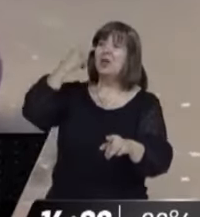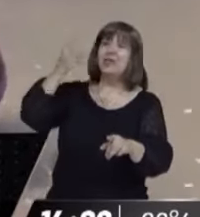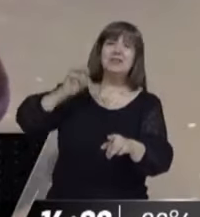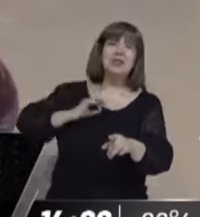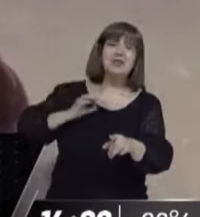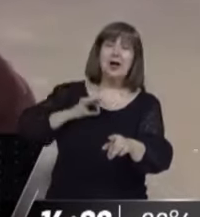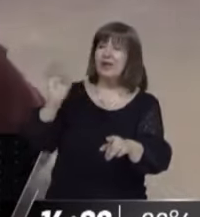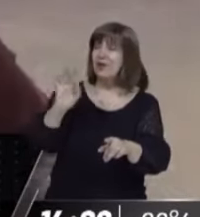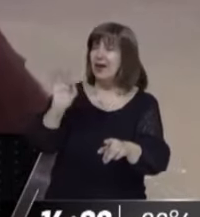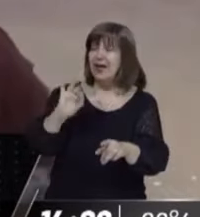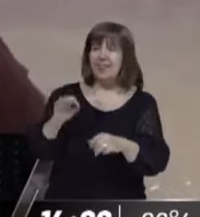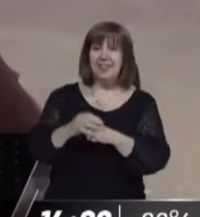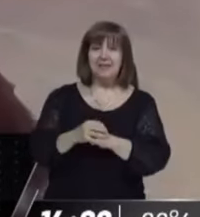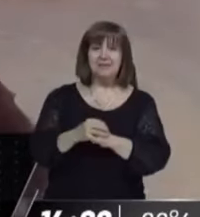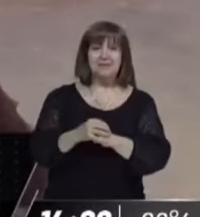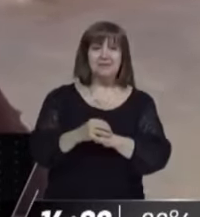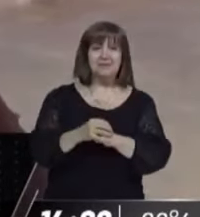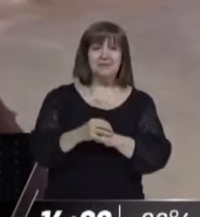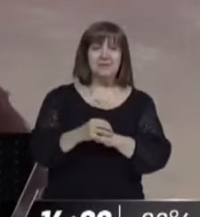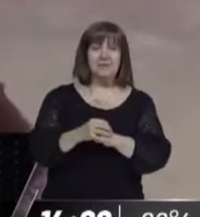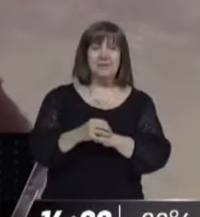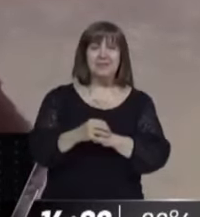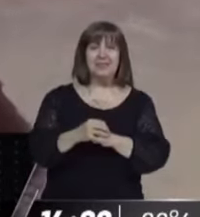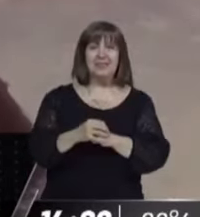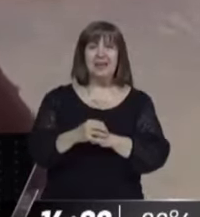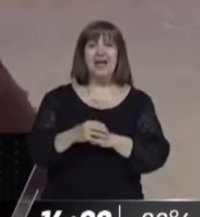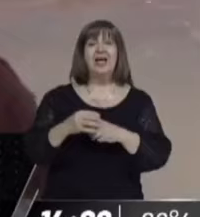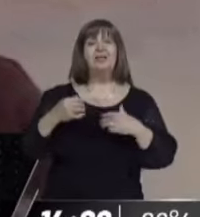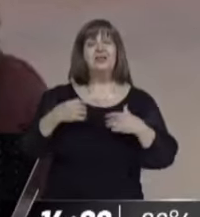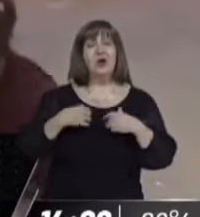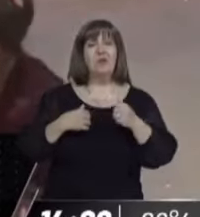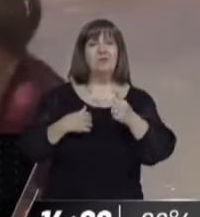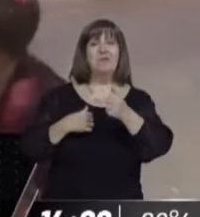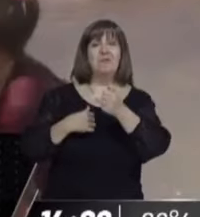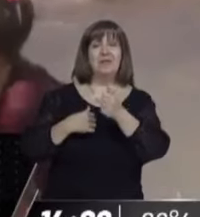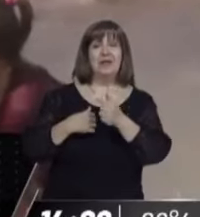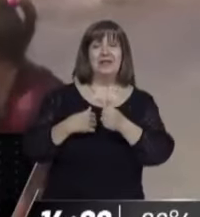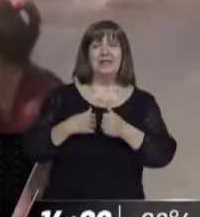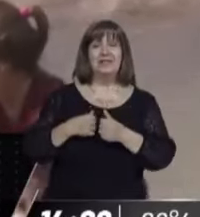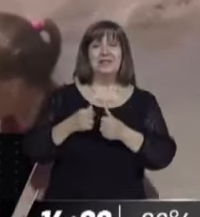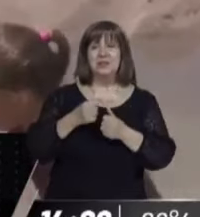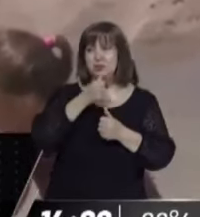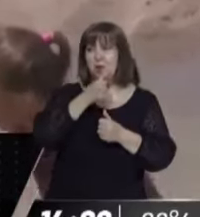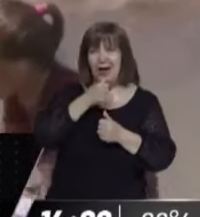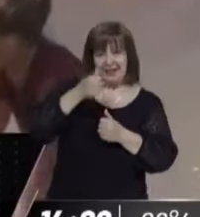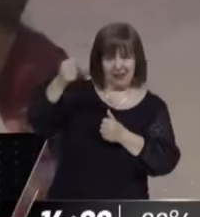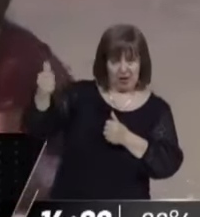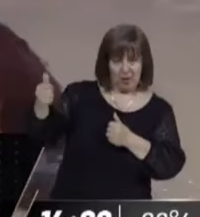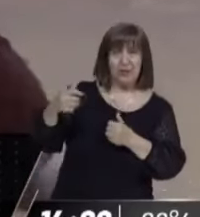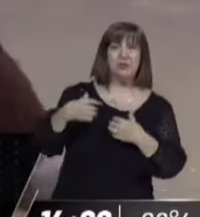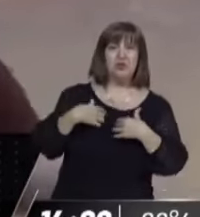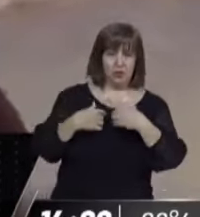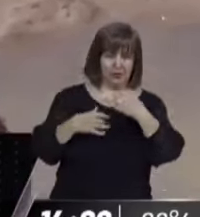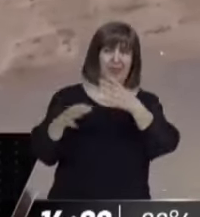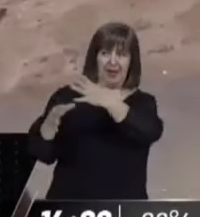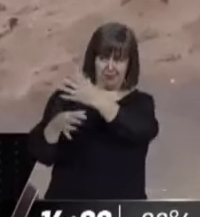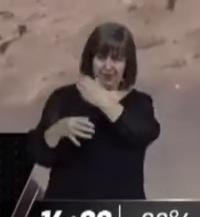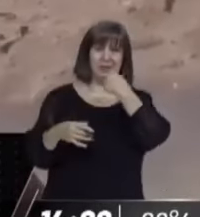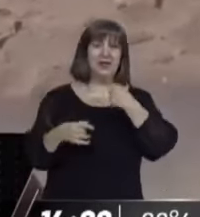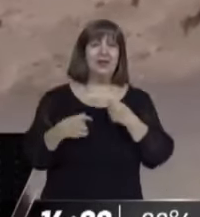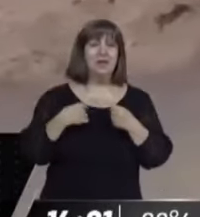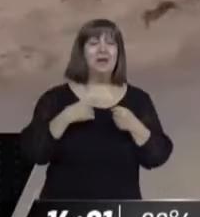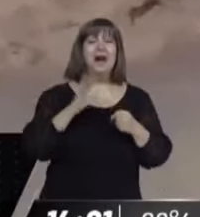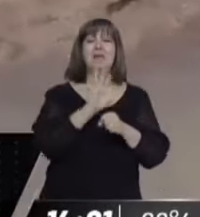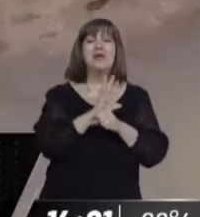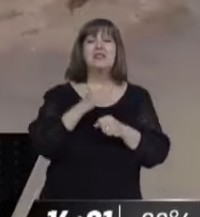lugar? Primero quiero darle la bienvenida mientras usted toma este mate. Usted agarra el micrófono. Le convían un matecito y todo. No, significa mucho,